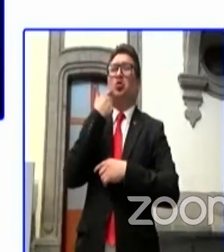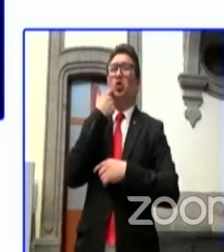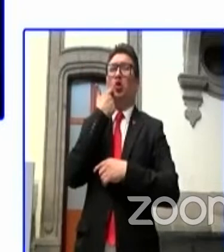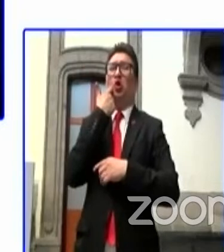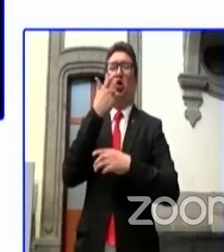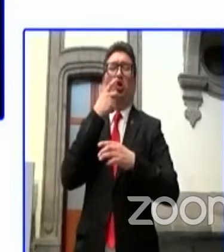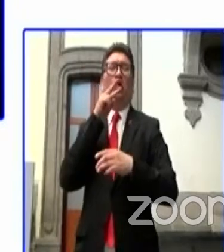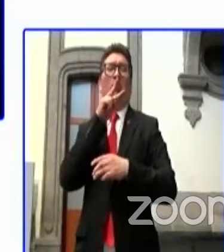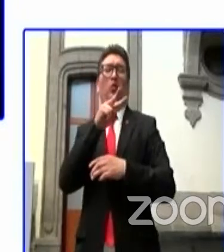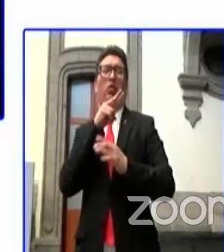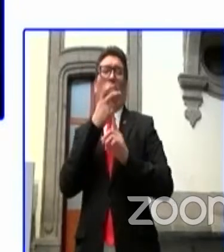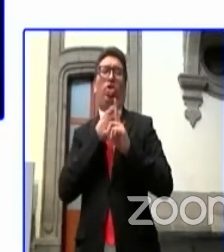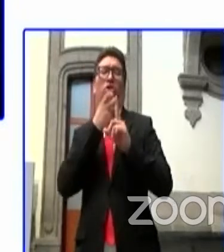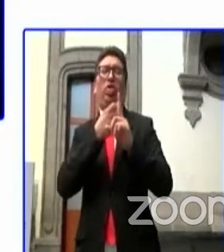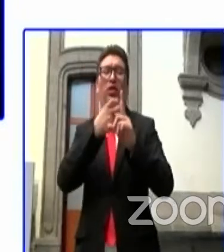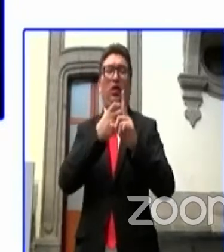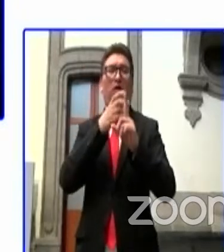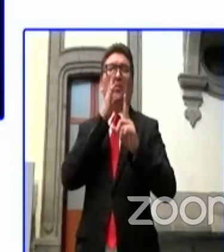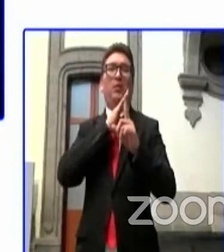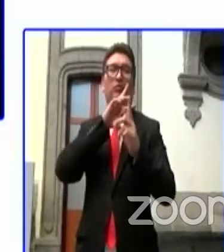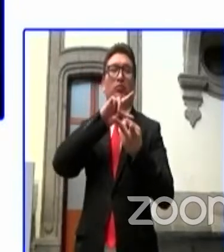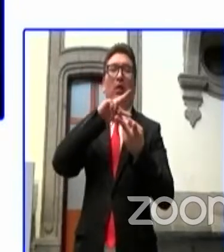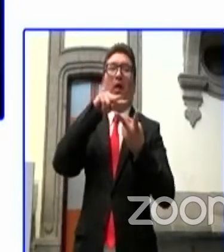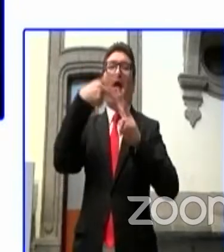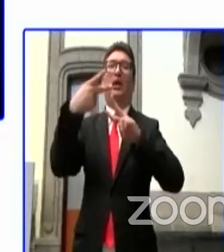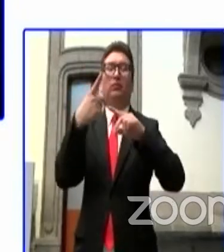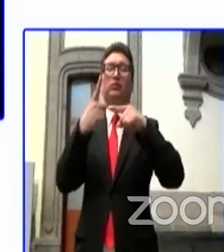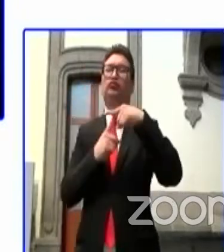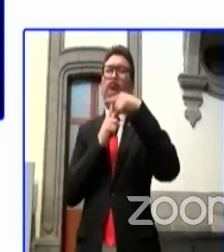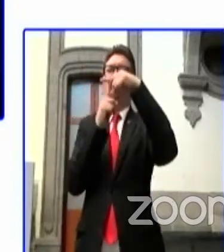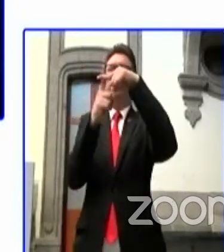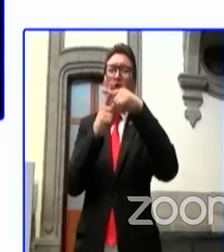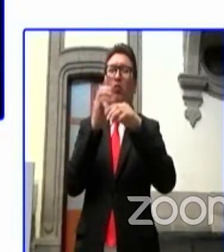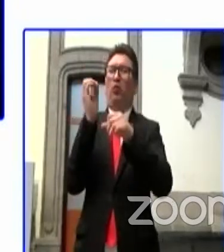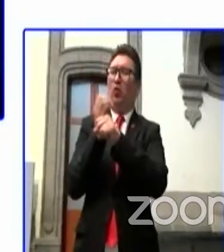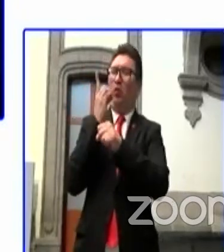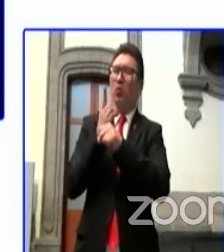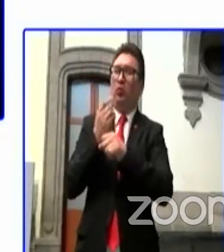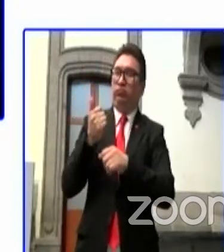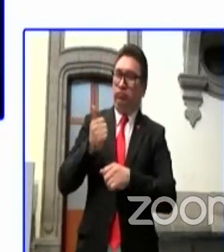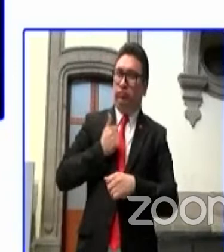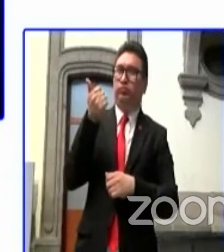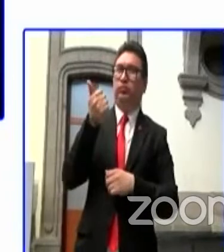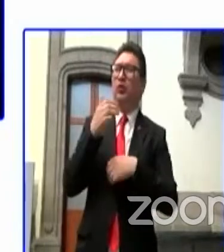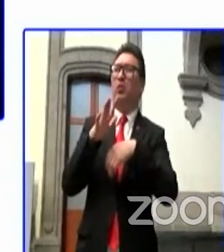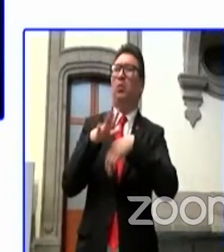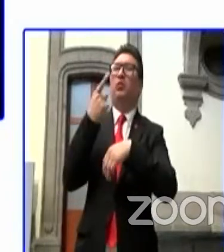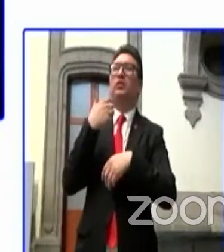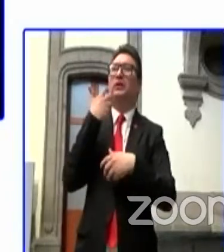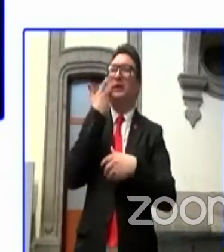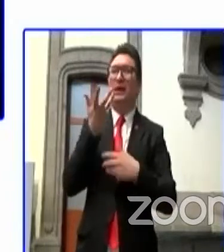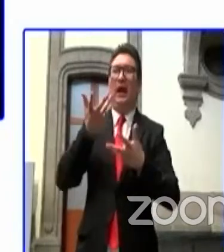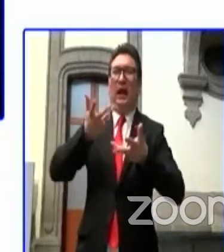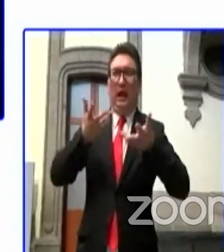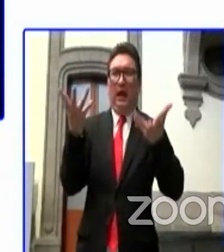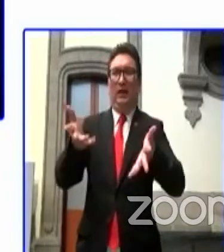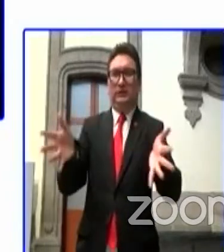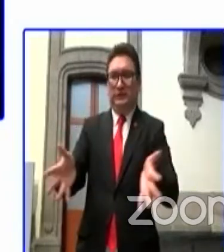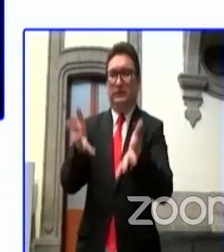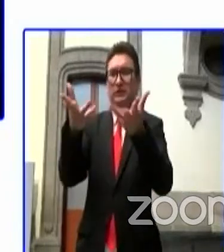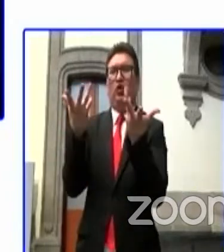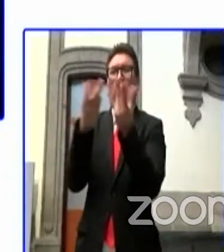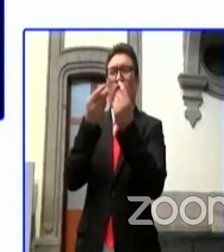vacío, más bien lo quiero ver como una oportunidad para poder generar muchas más